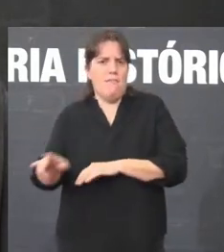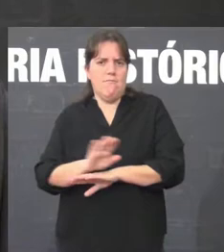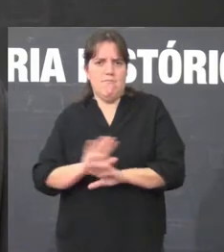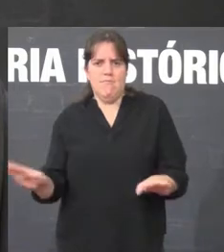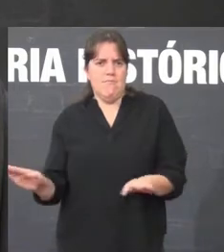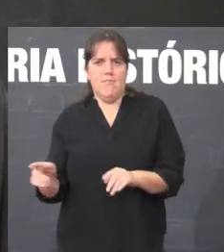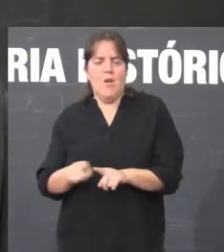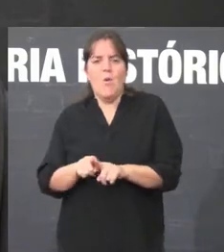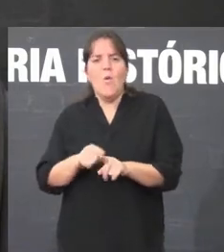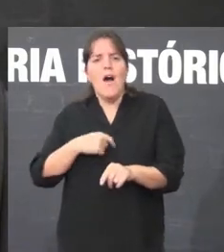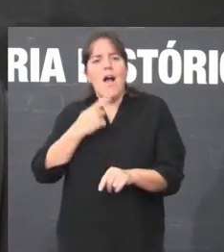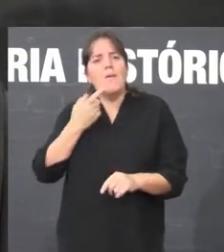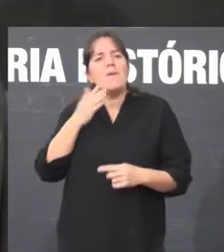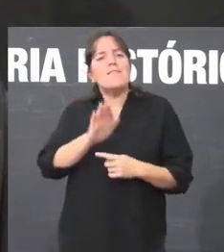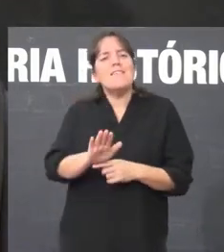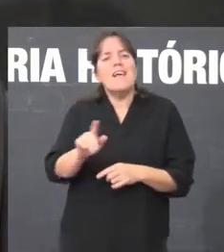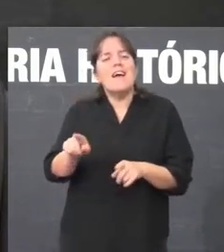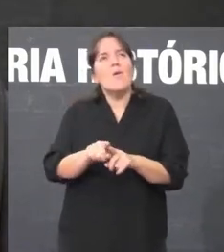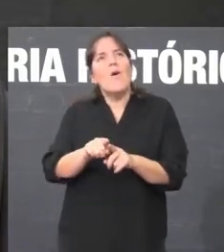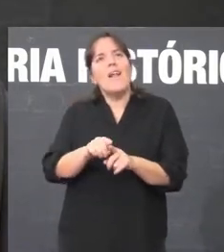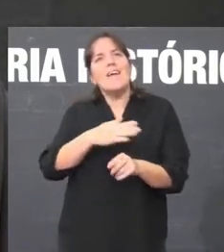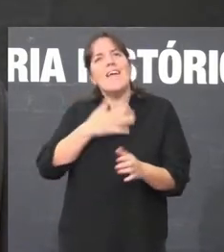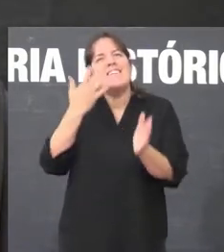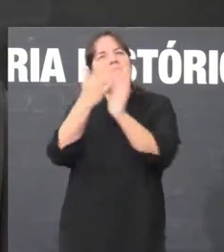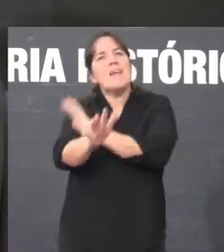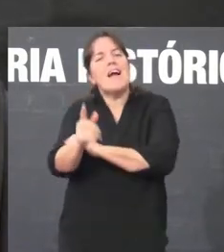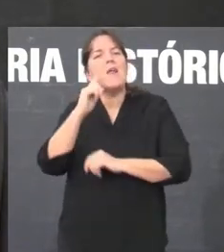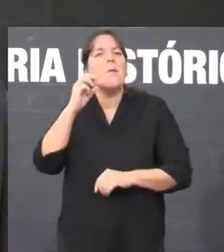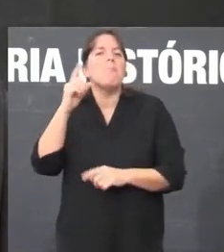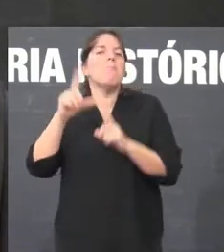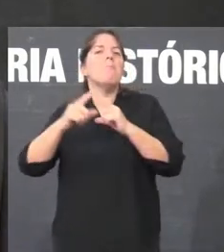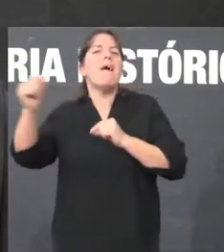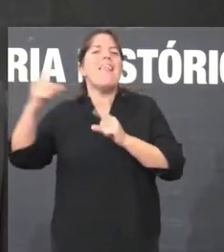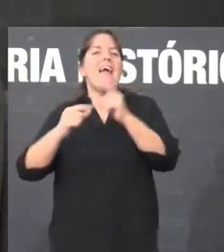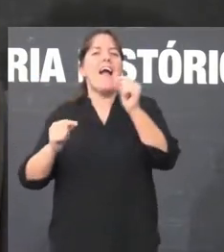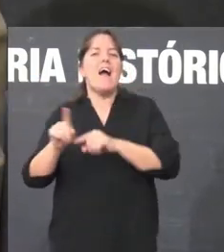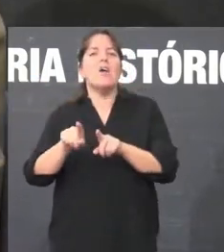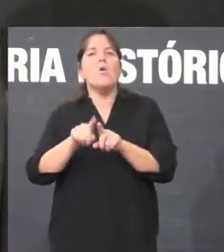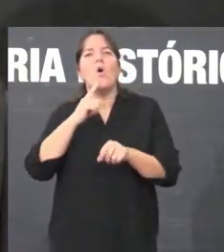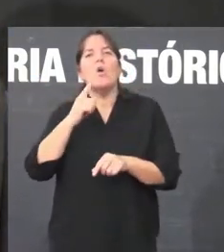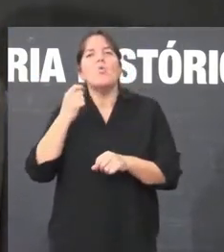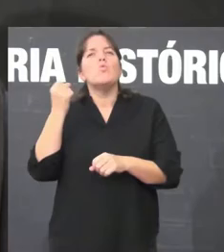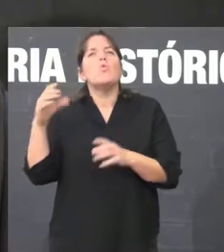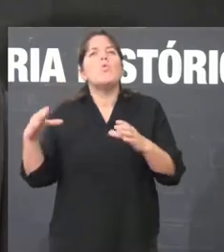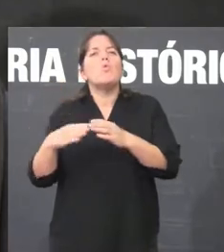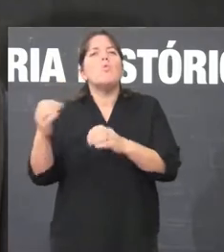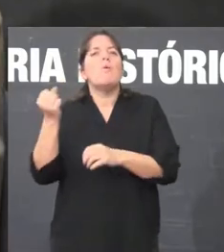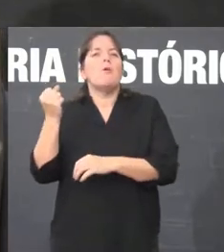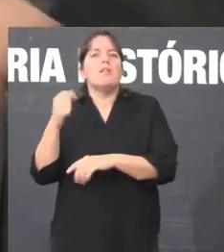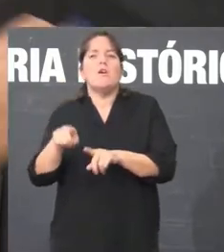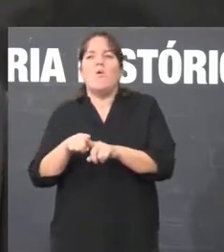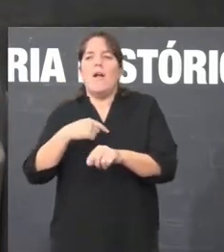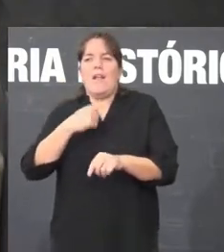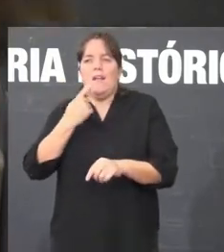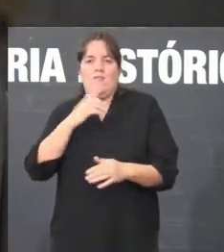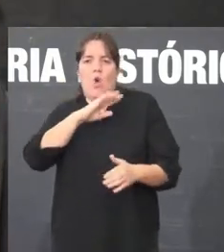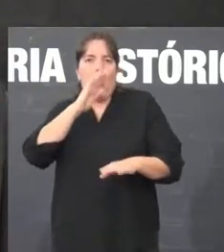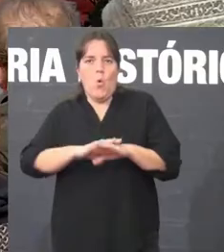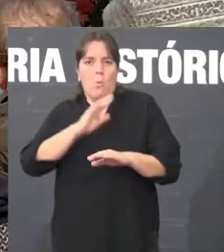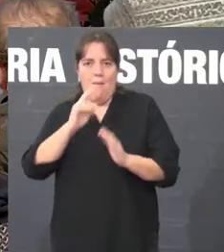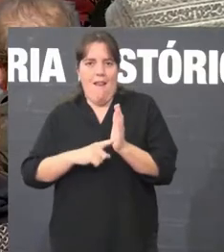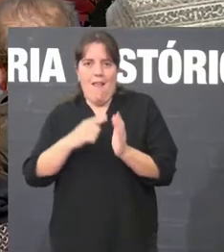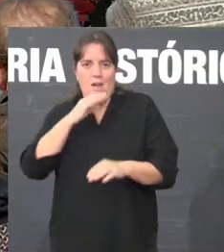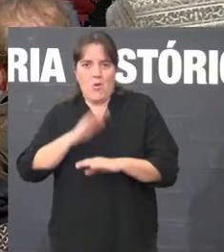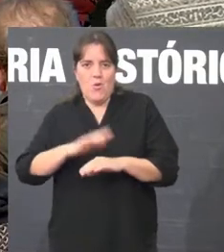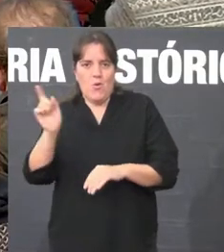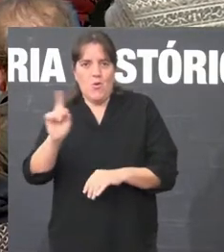ademais, presentar o BNG como unha forza política que non é lexítima. Falo do BNG, colledio, pero calquera das forzas